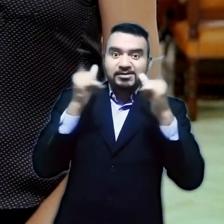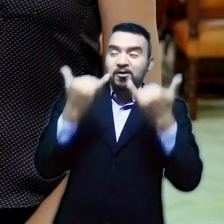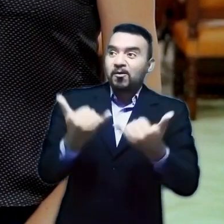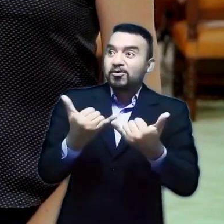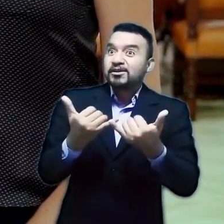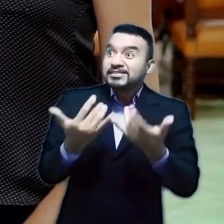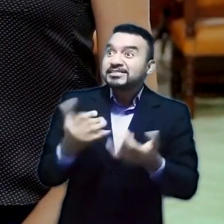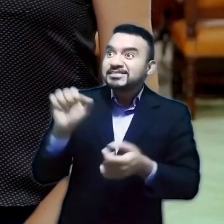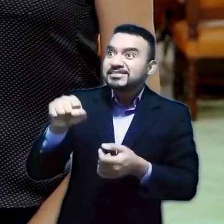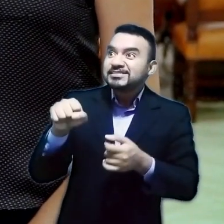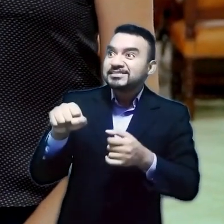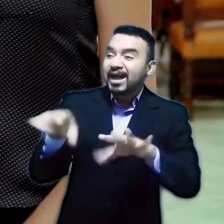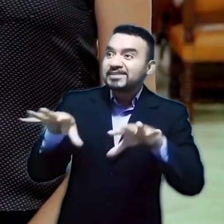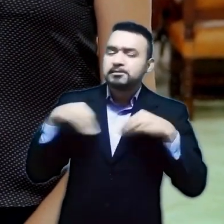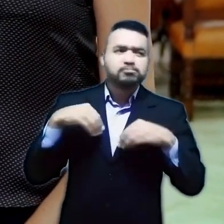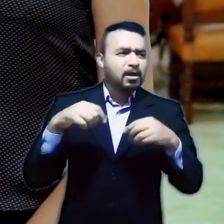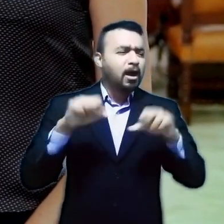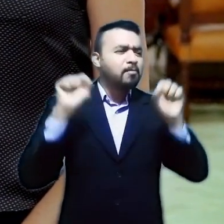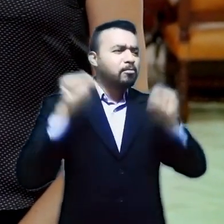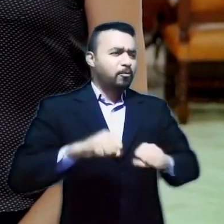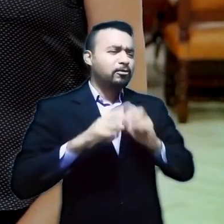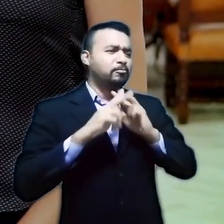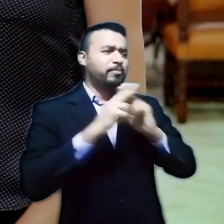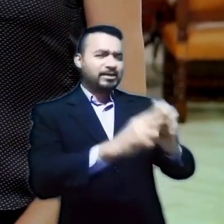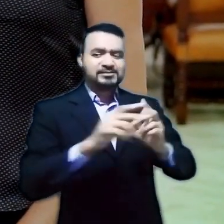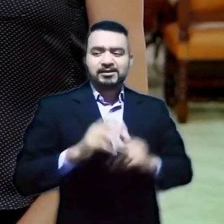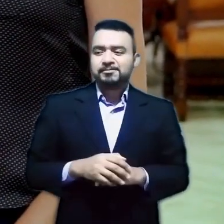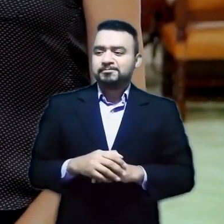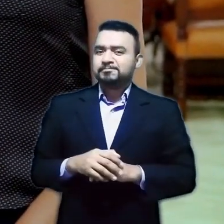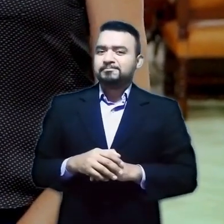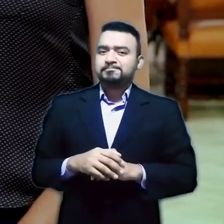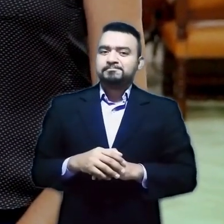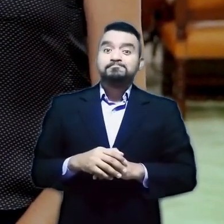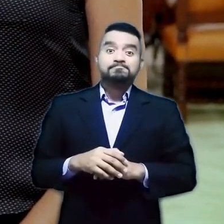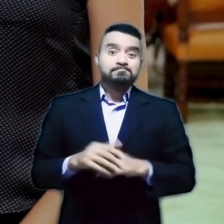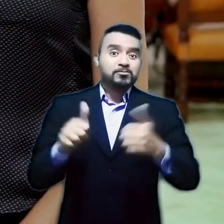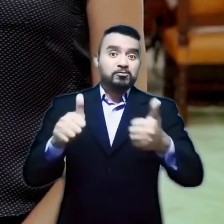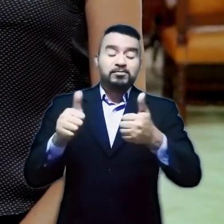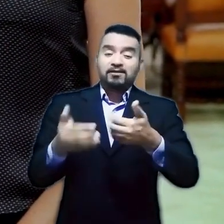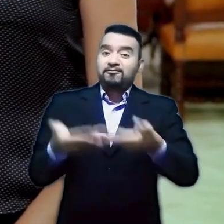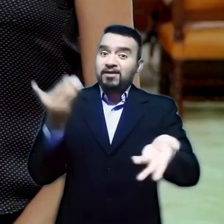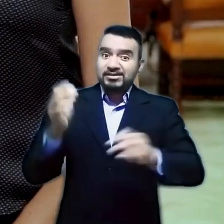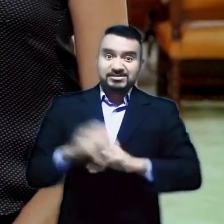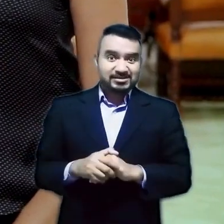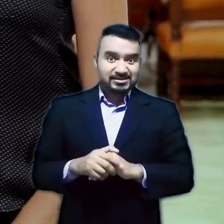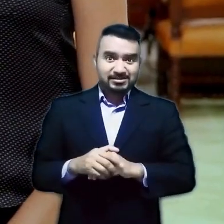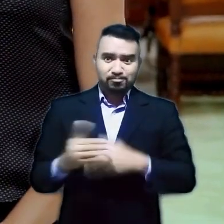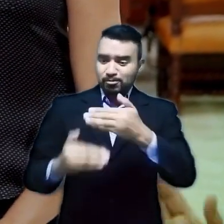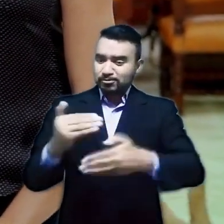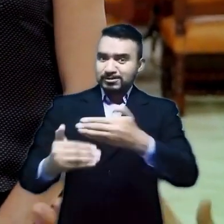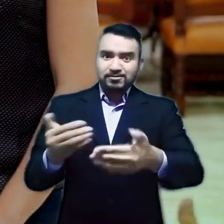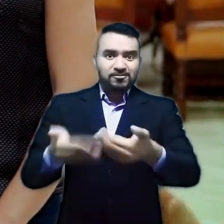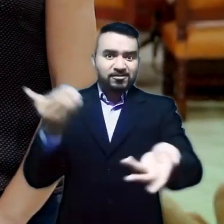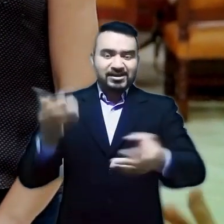la grandiosa noticia de que mi crédito fue aprobado. Infinitas gracias. O sea, el crédito fue muy fácil. Muy bien.